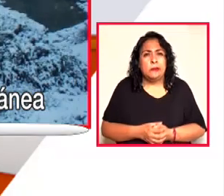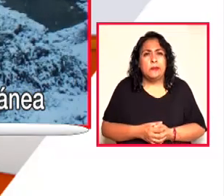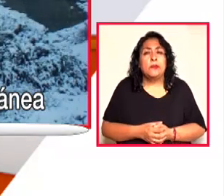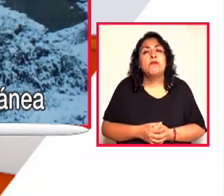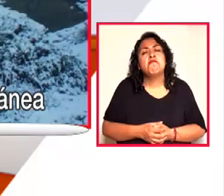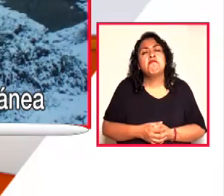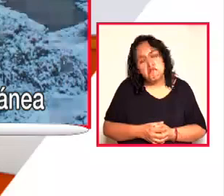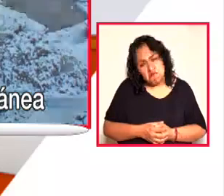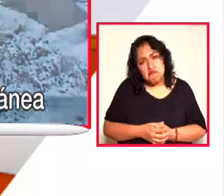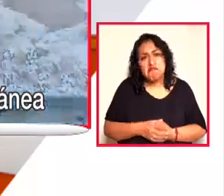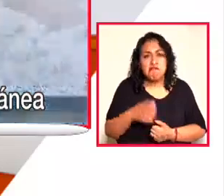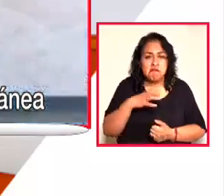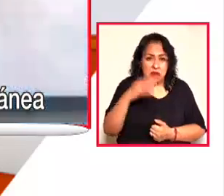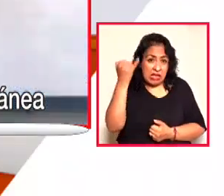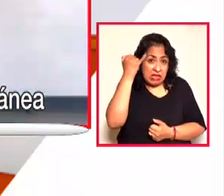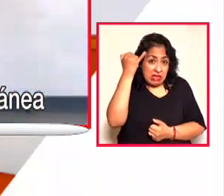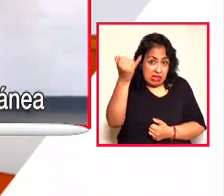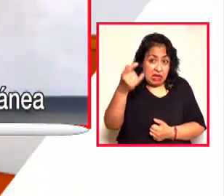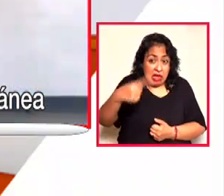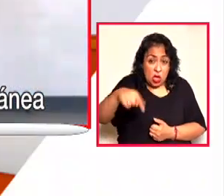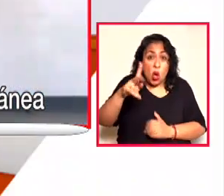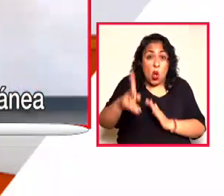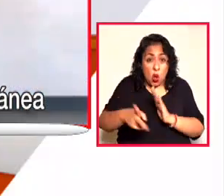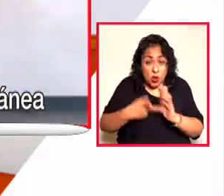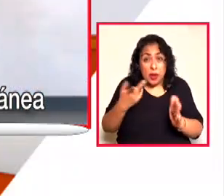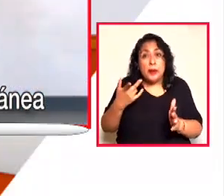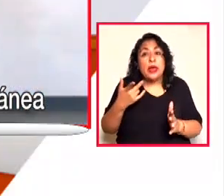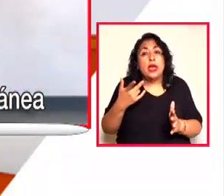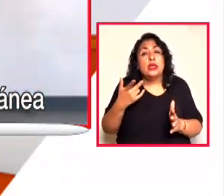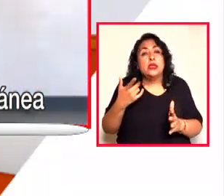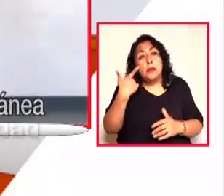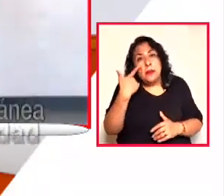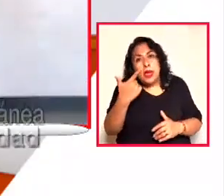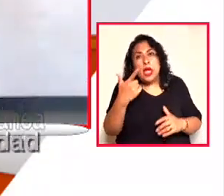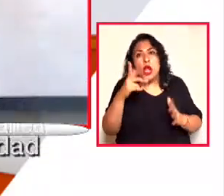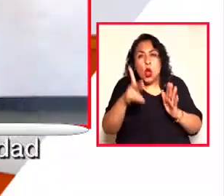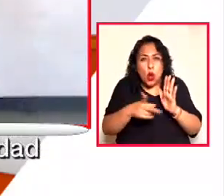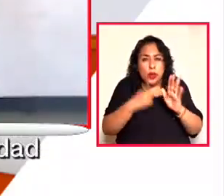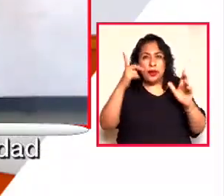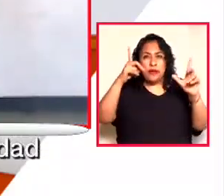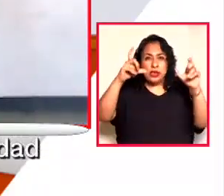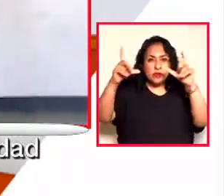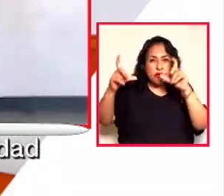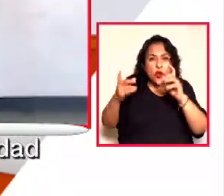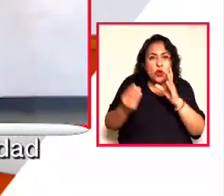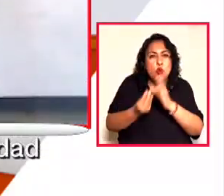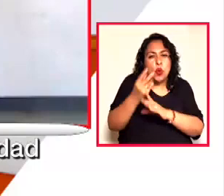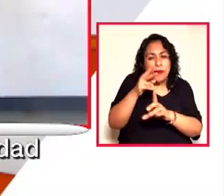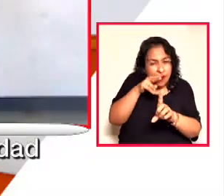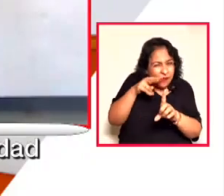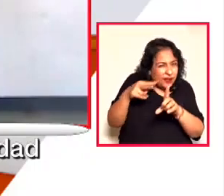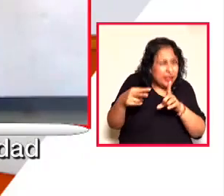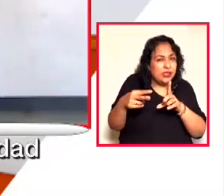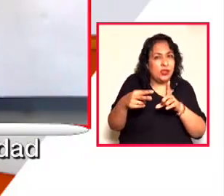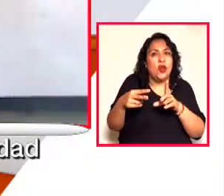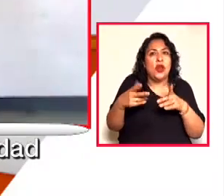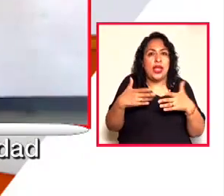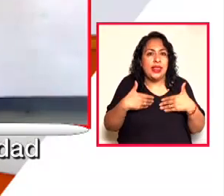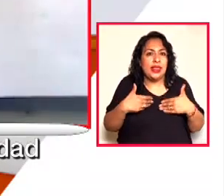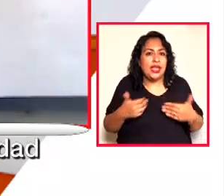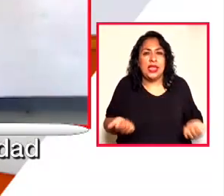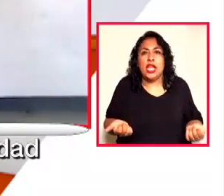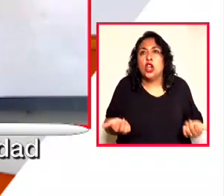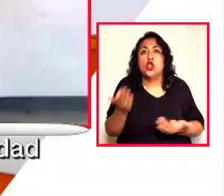Básicamente la idea es que ellos volvieran a visitar estas obras, las volvieran a fotografiar con una nueva mirada, entendiendo además que no todos